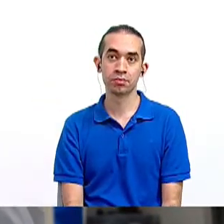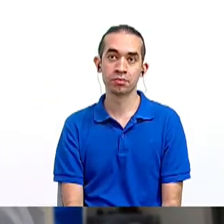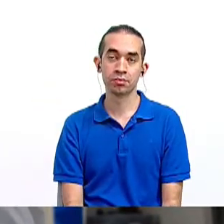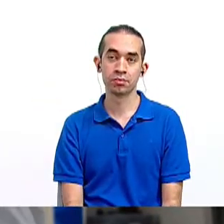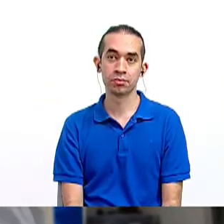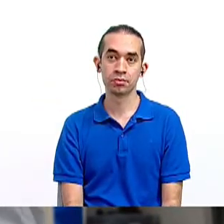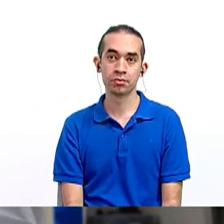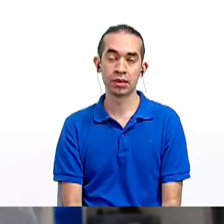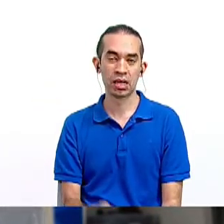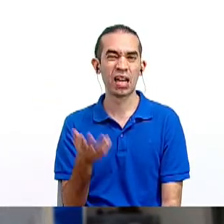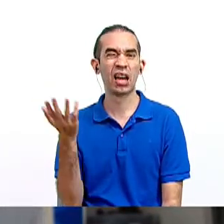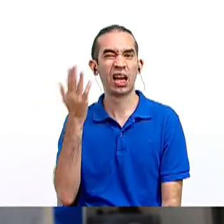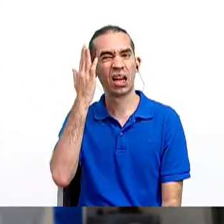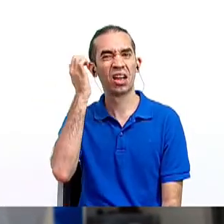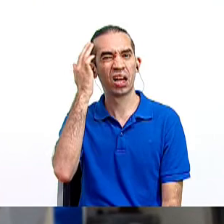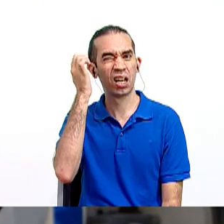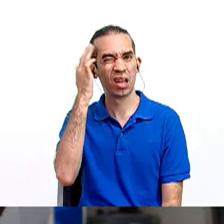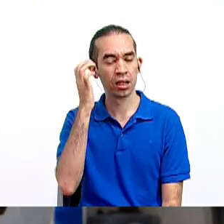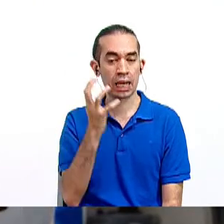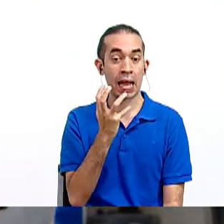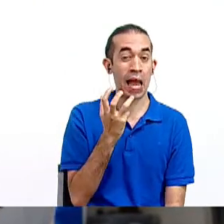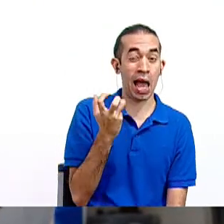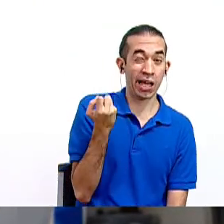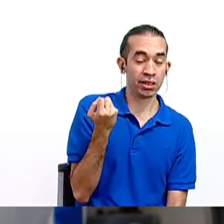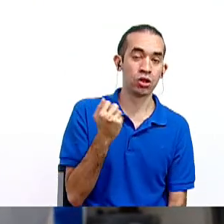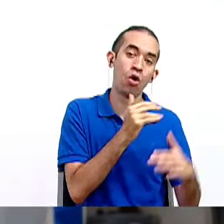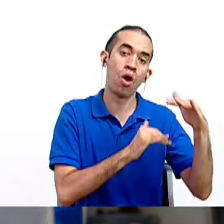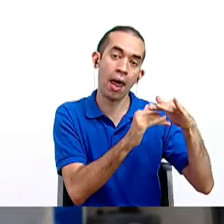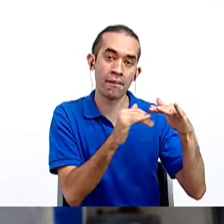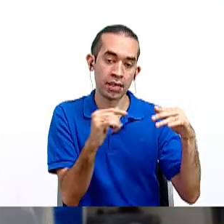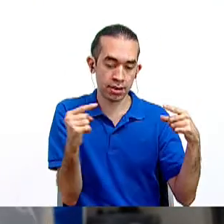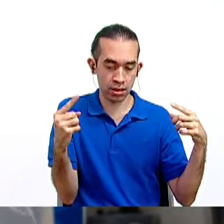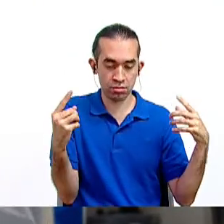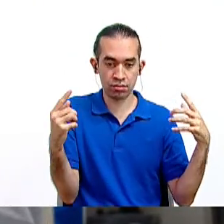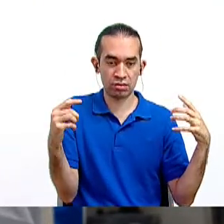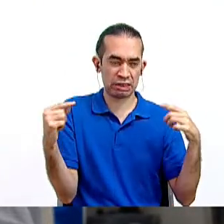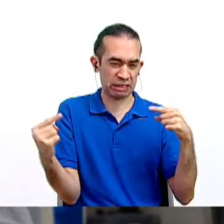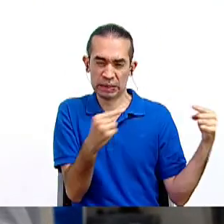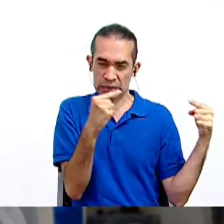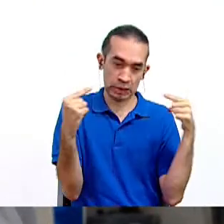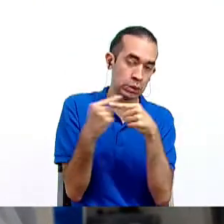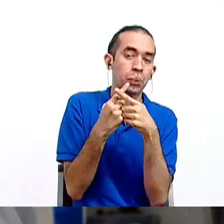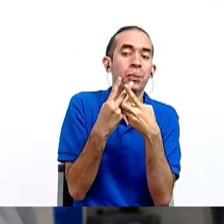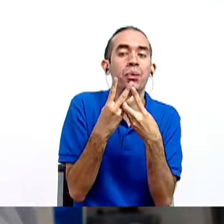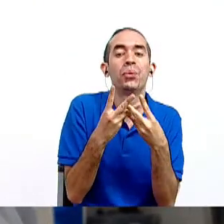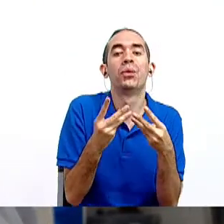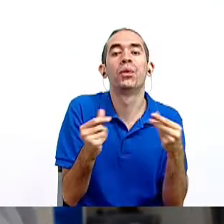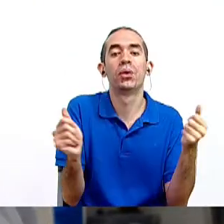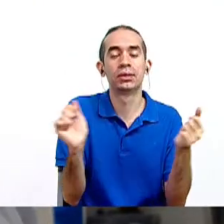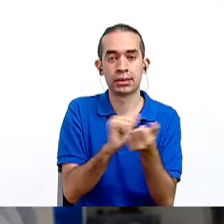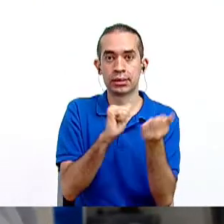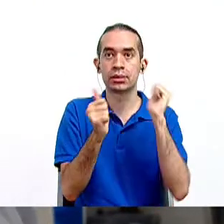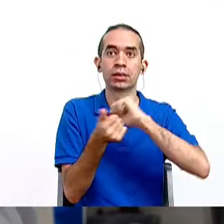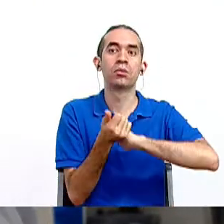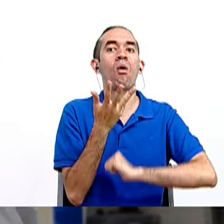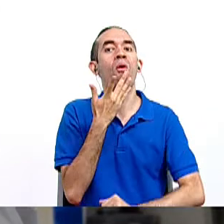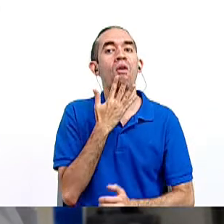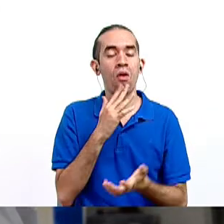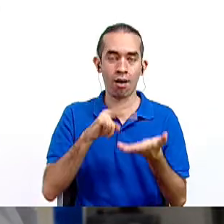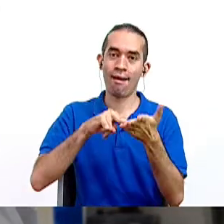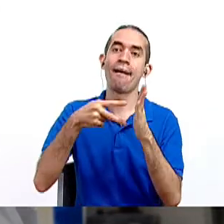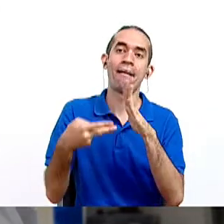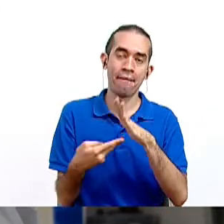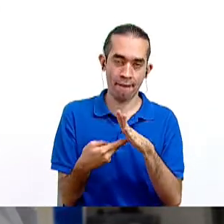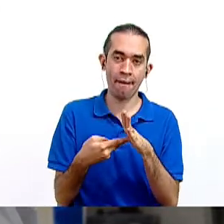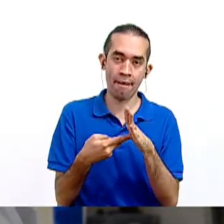Ok, eso es porque el ácido y la base se están neutralizando. Entonces el cambio de coloración me va a indicar a mí